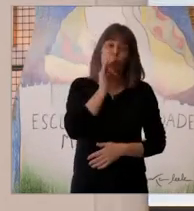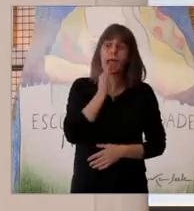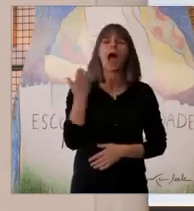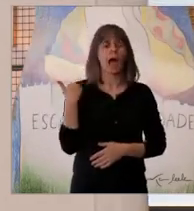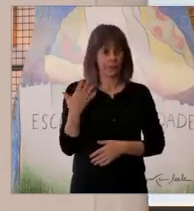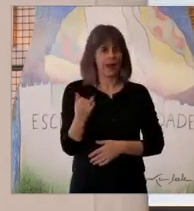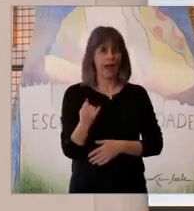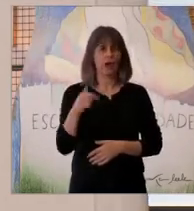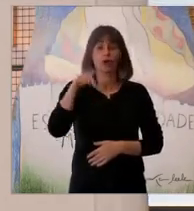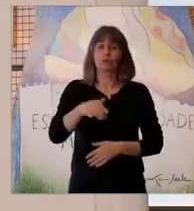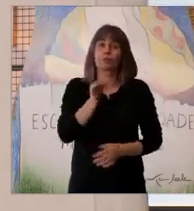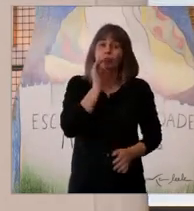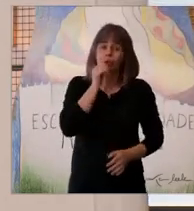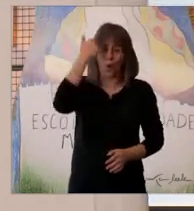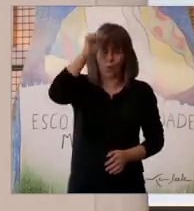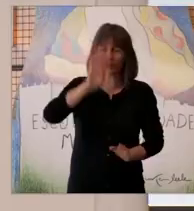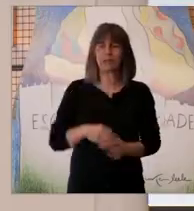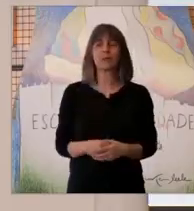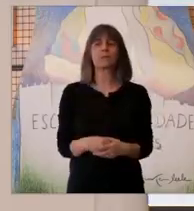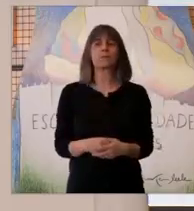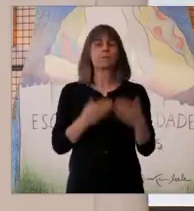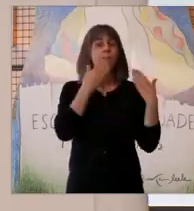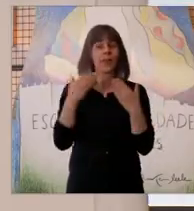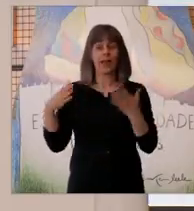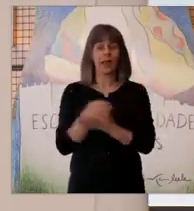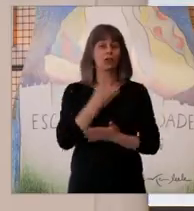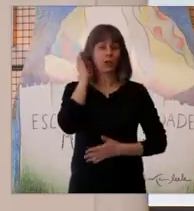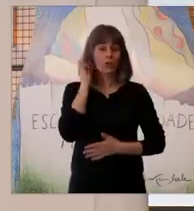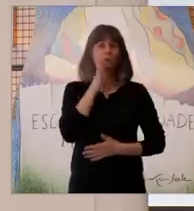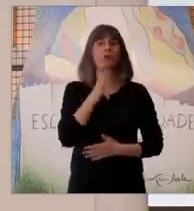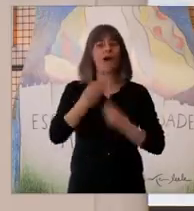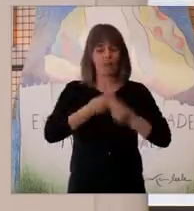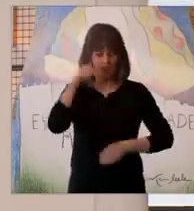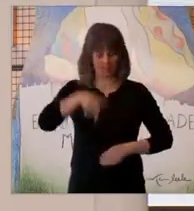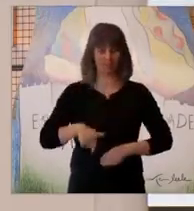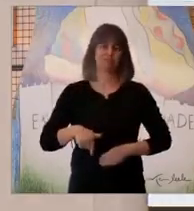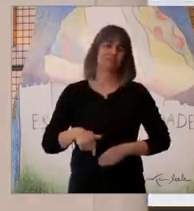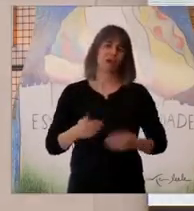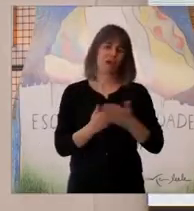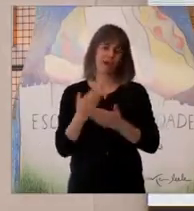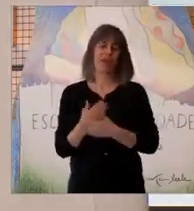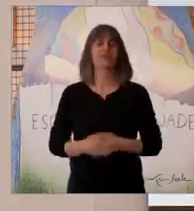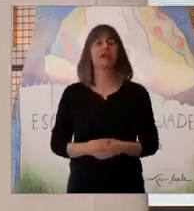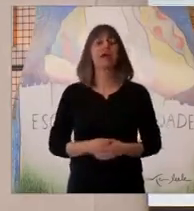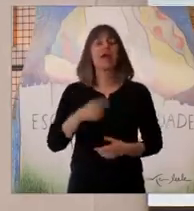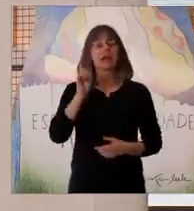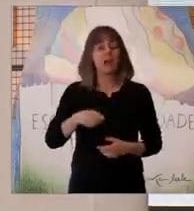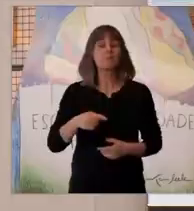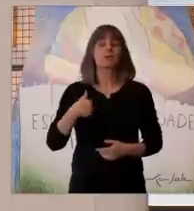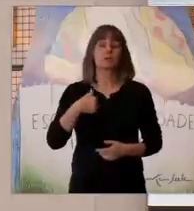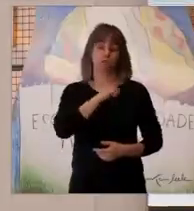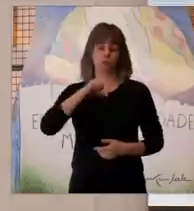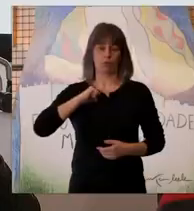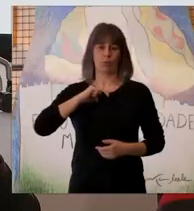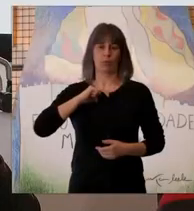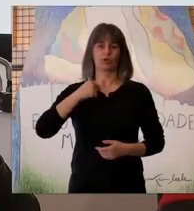estaban bueno Gracias a todas por hacer esto posible y también a título personal gracias por darme la oportunidad de estar hoy aquí